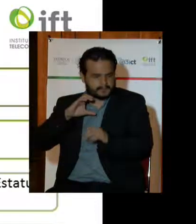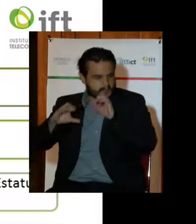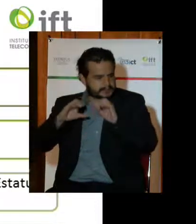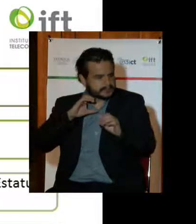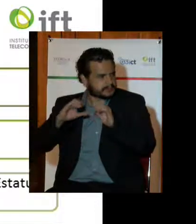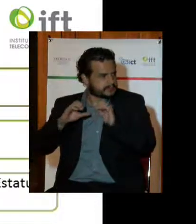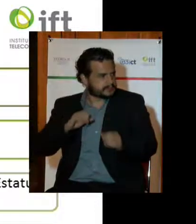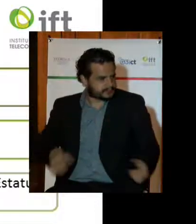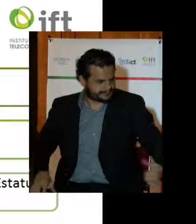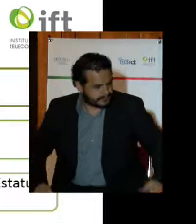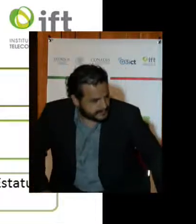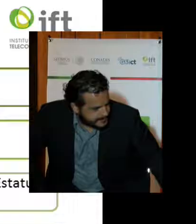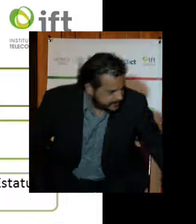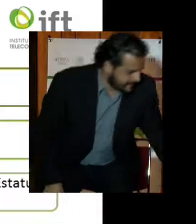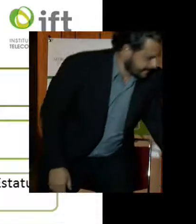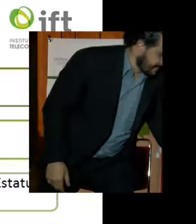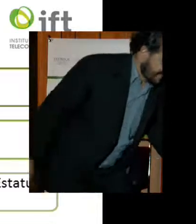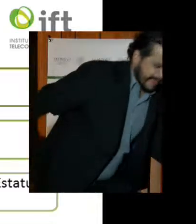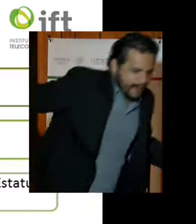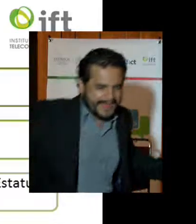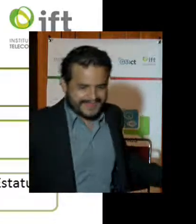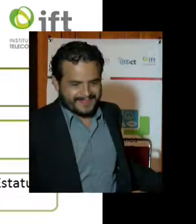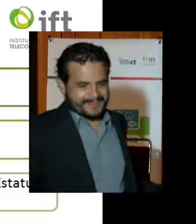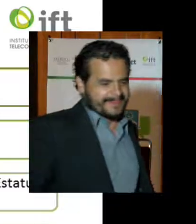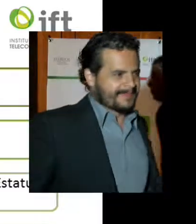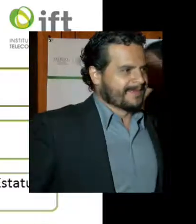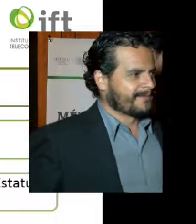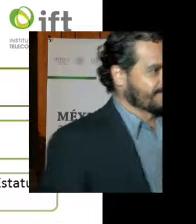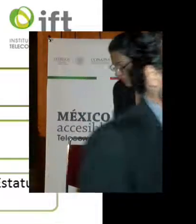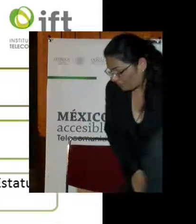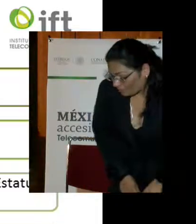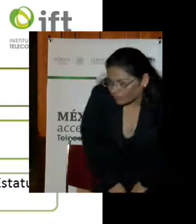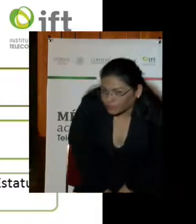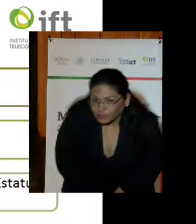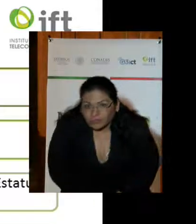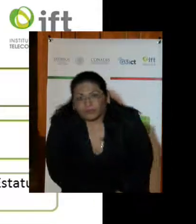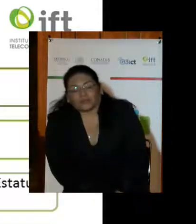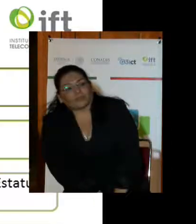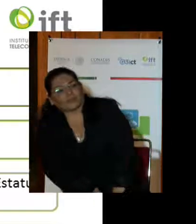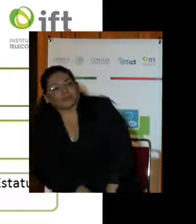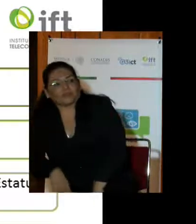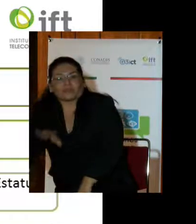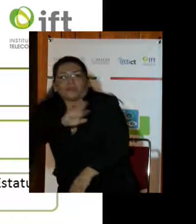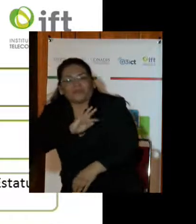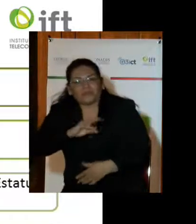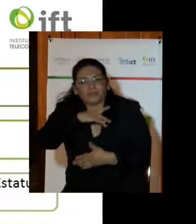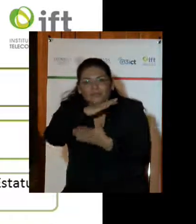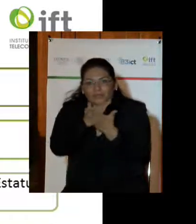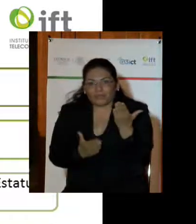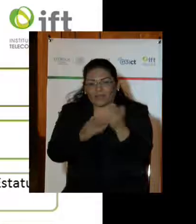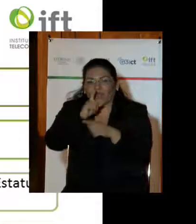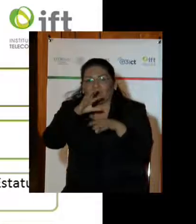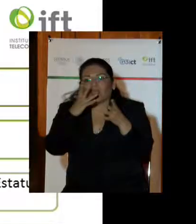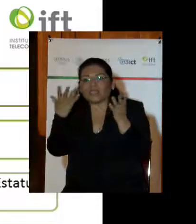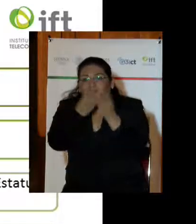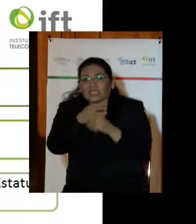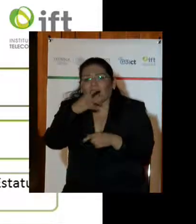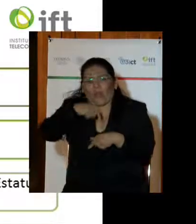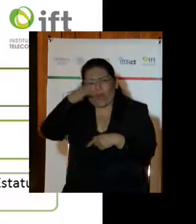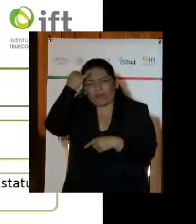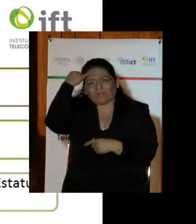aproximadamente de 6 horas para poder comprender un contrato de adhesión. Ahora,